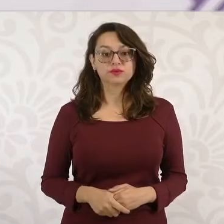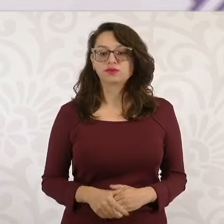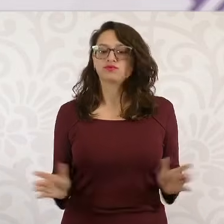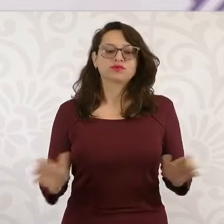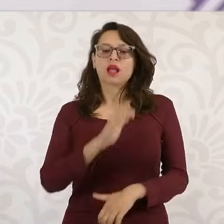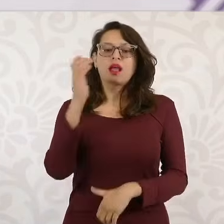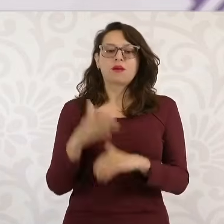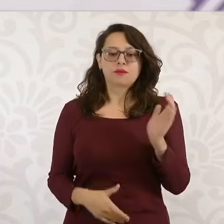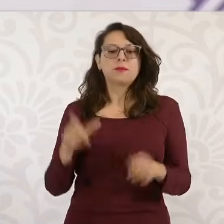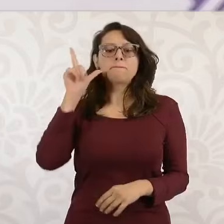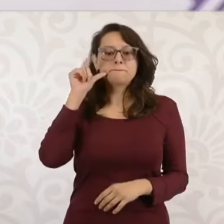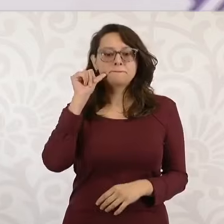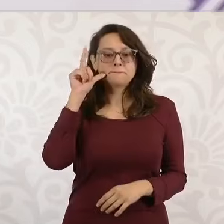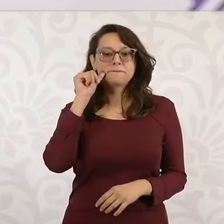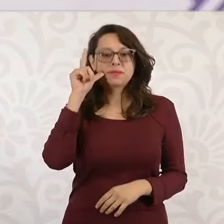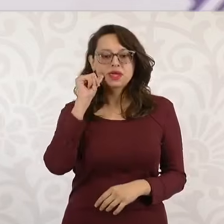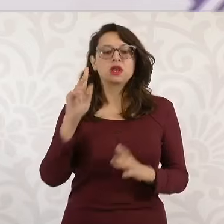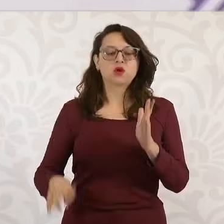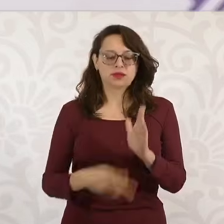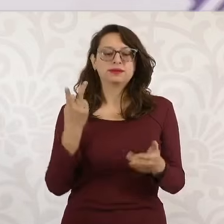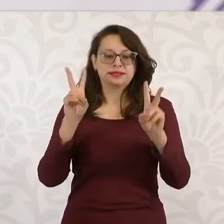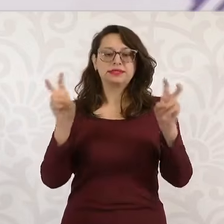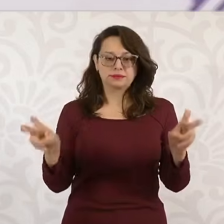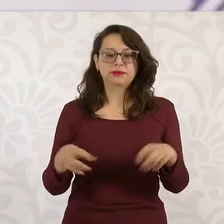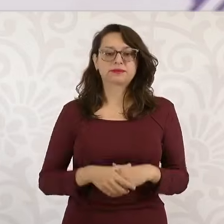Cerramos, ya mañana volvemos al tema si quiere.